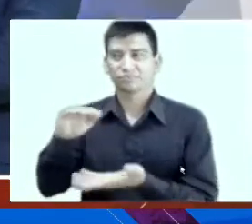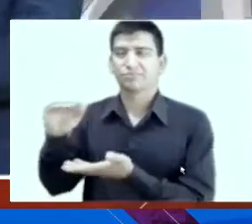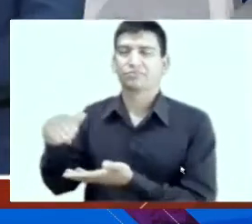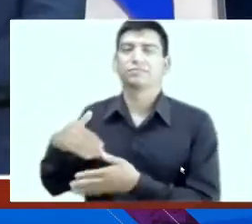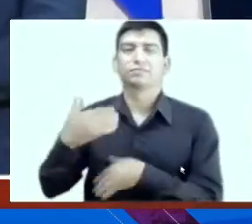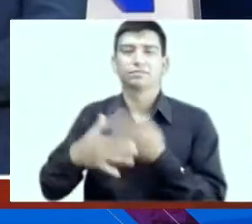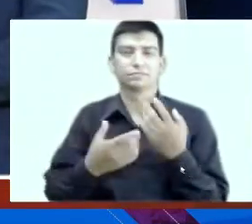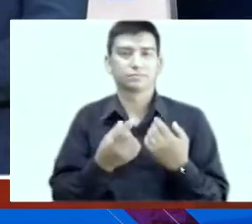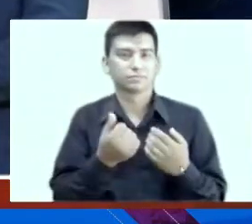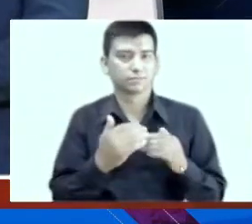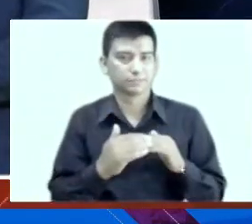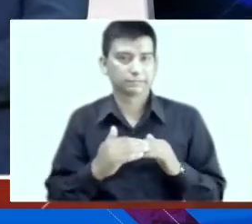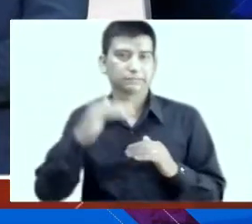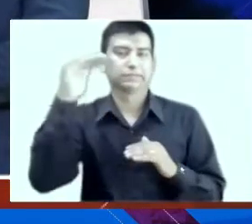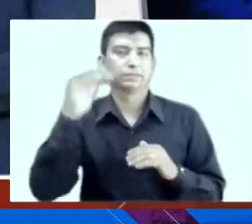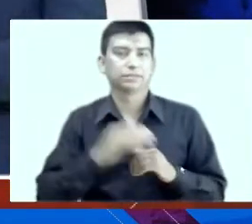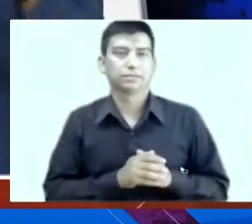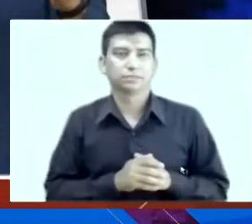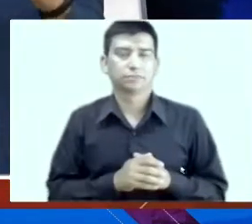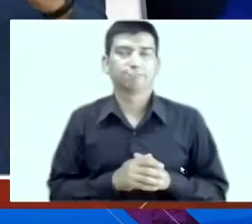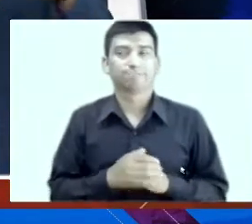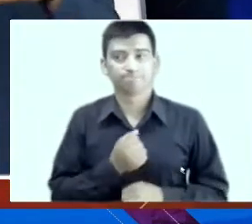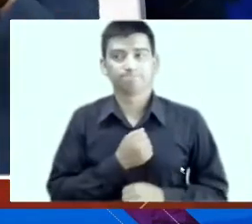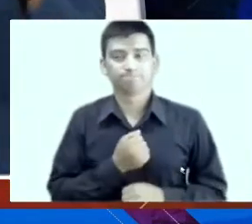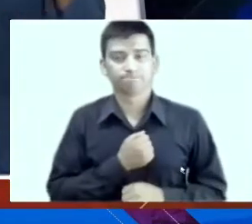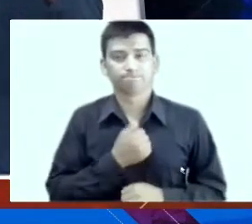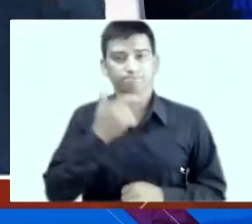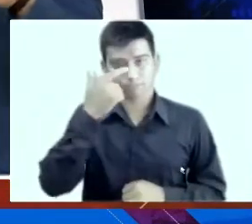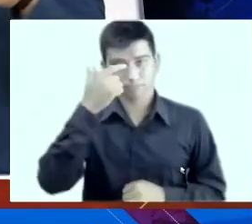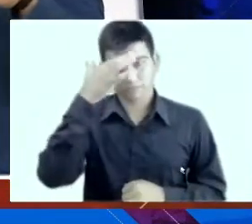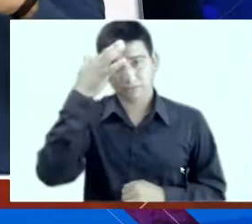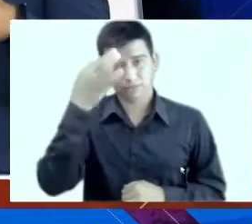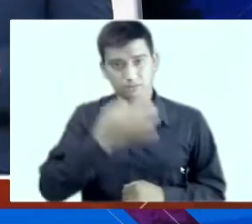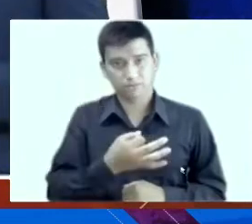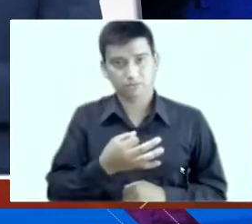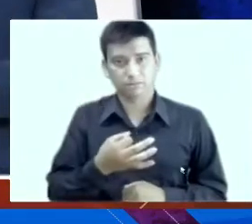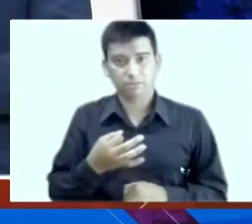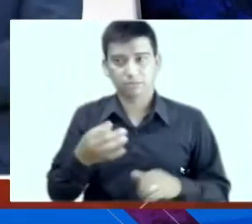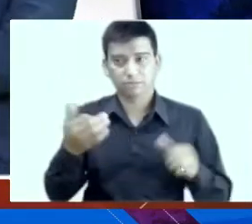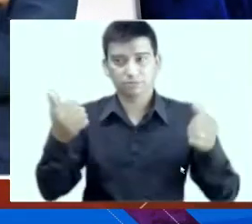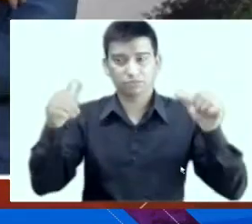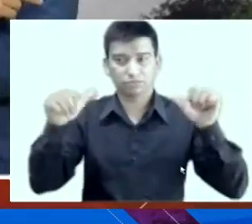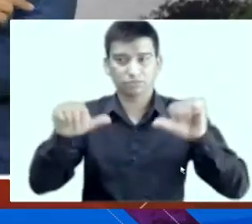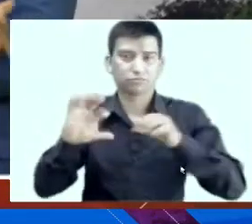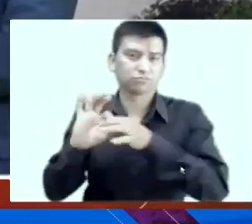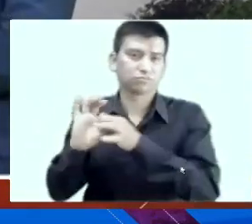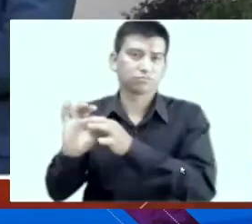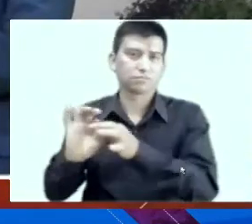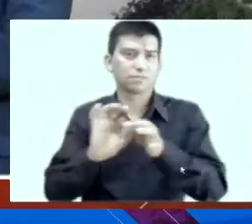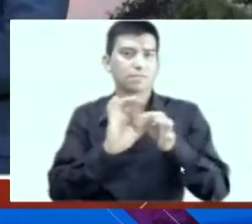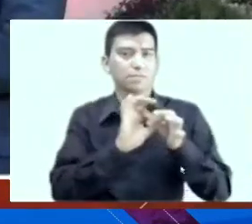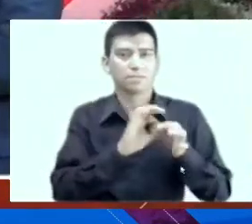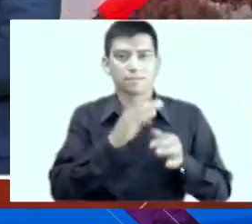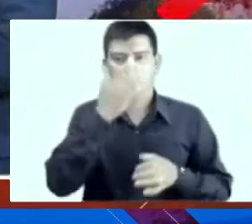precio. Así que es verdaderamente preocupante y se dan cuenta cómo todo está unido. Por eso es que me gustan estos bloques contigo, Nagen, porque nos explicas